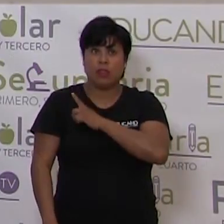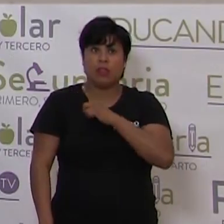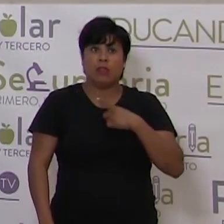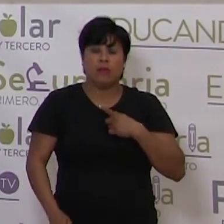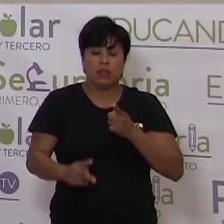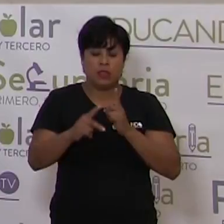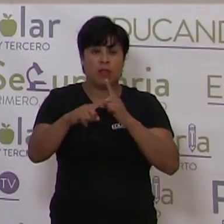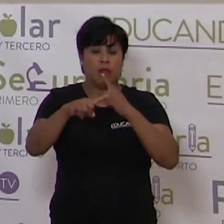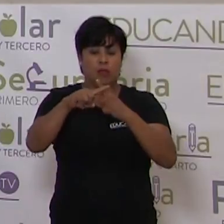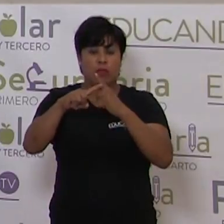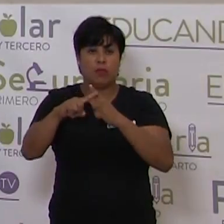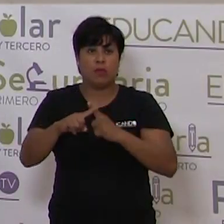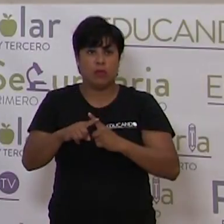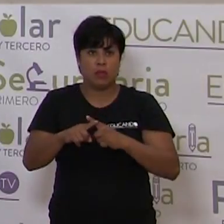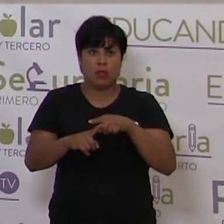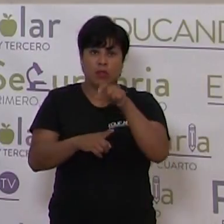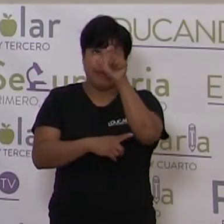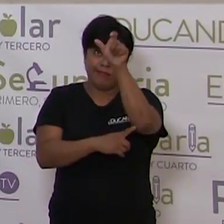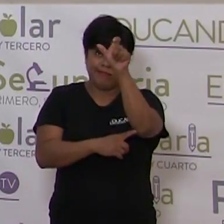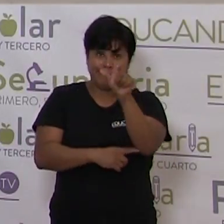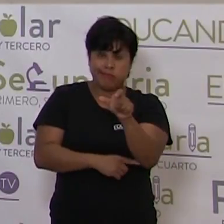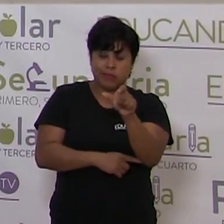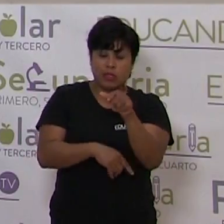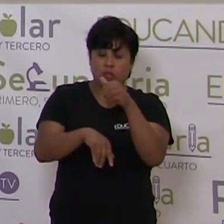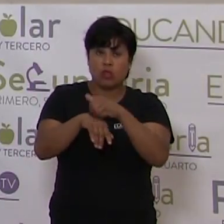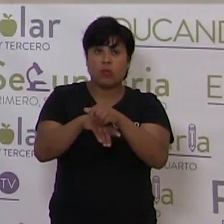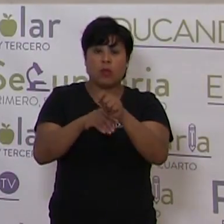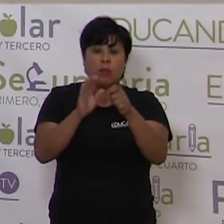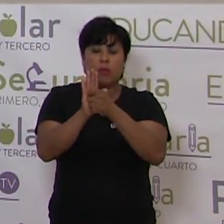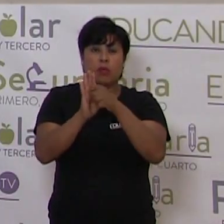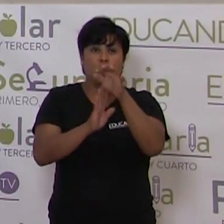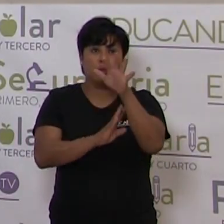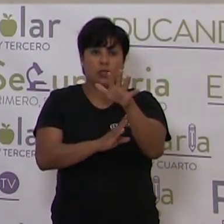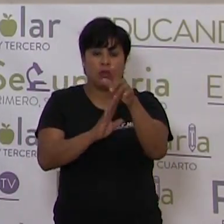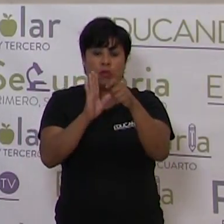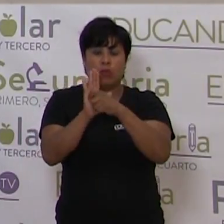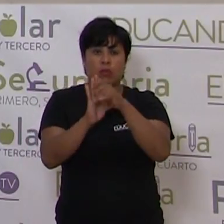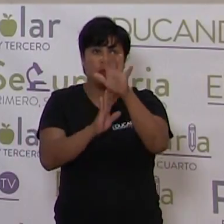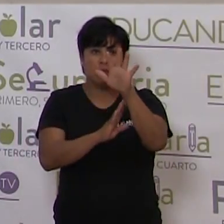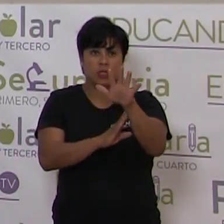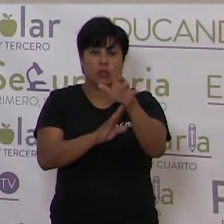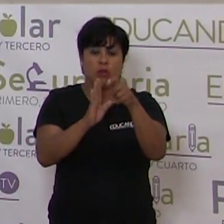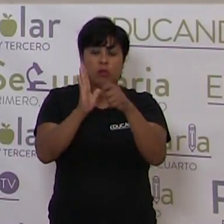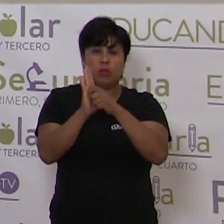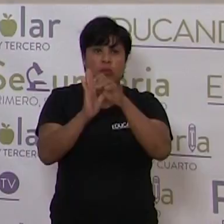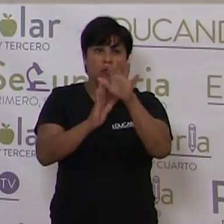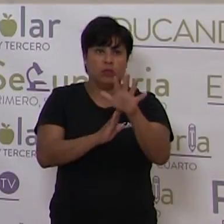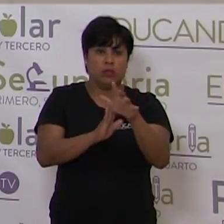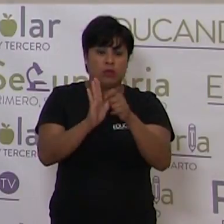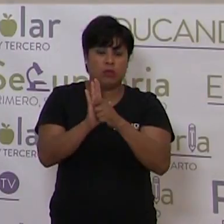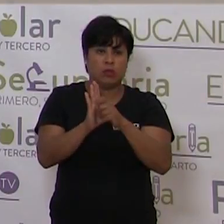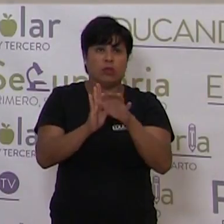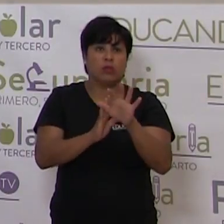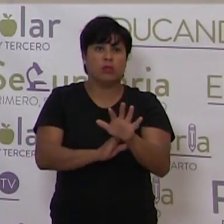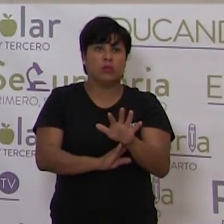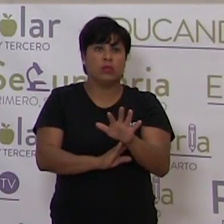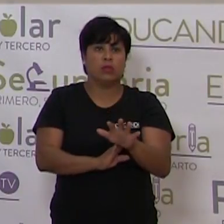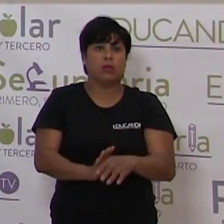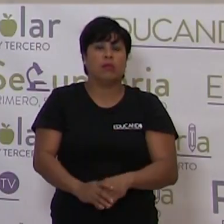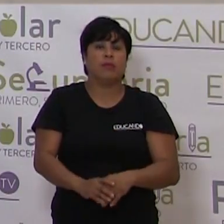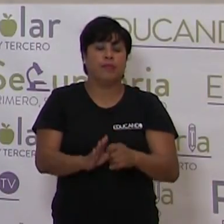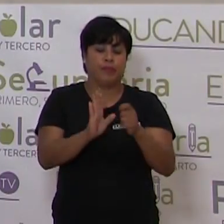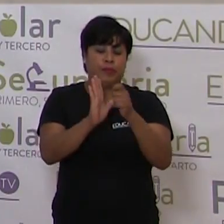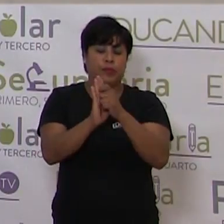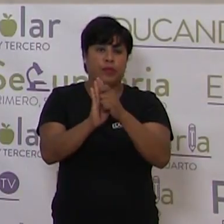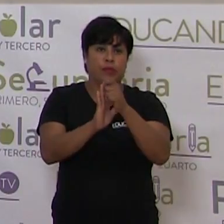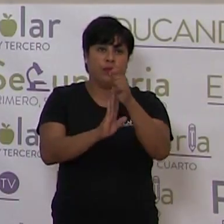que multiplicar todas estas por punto 5, por punto 5, por punto